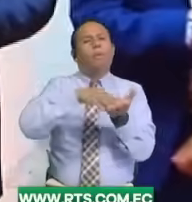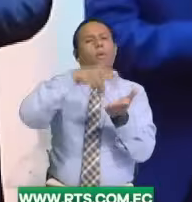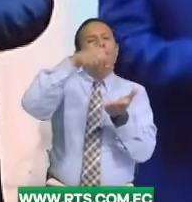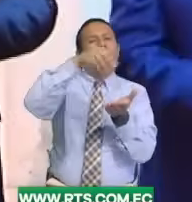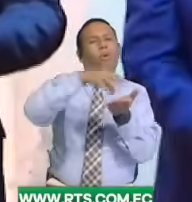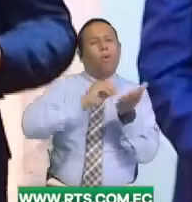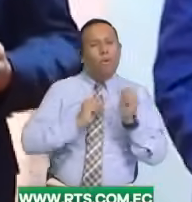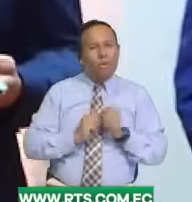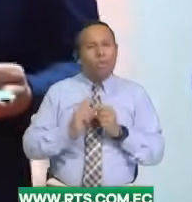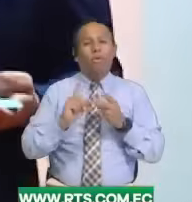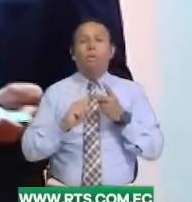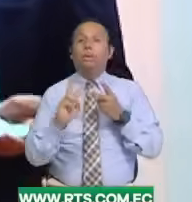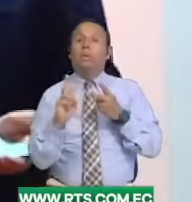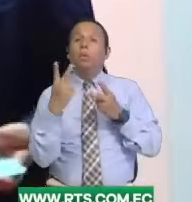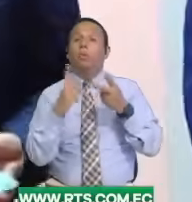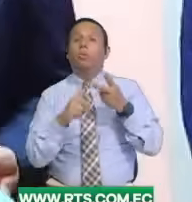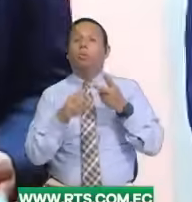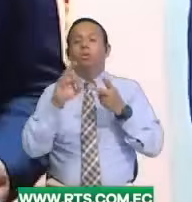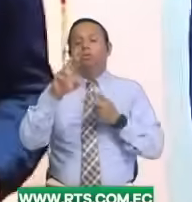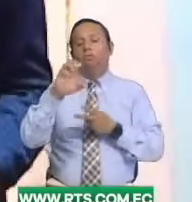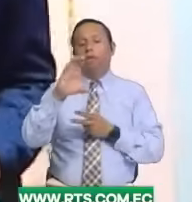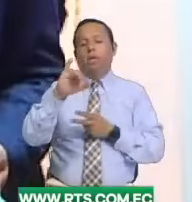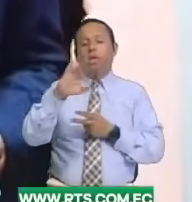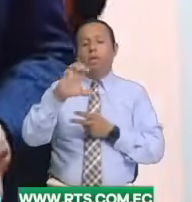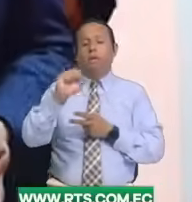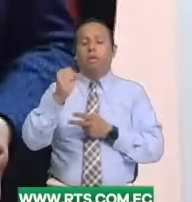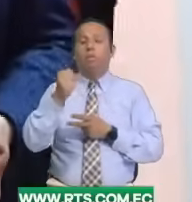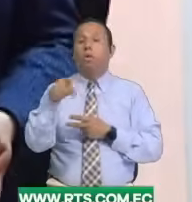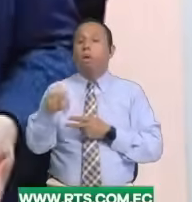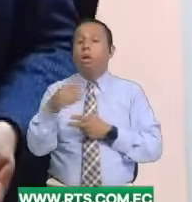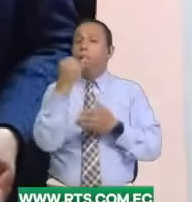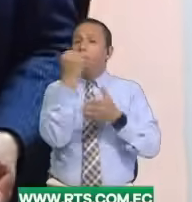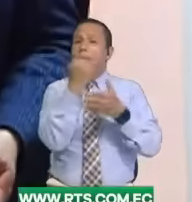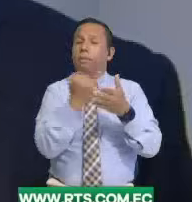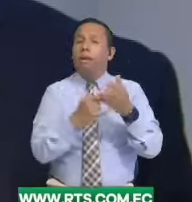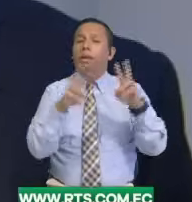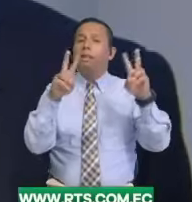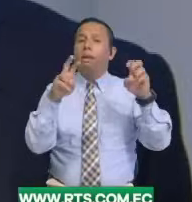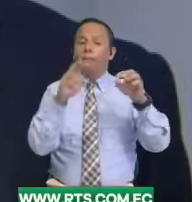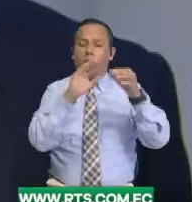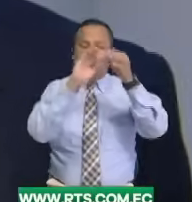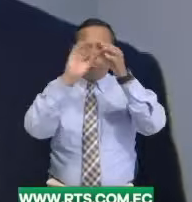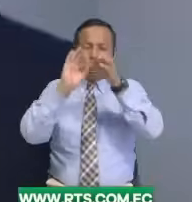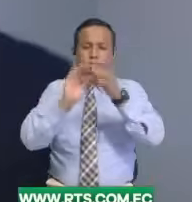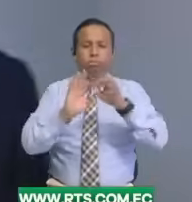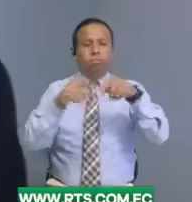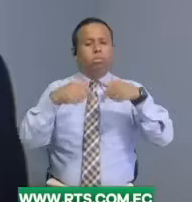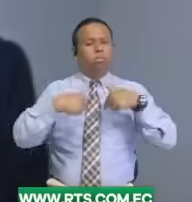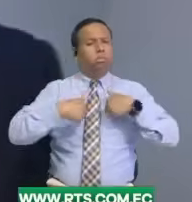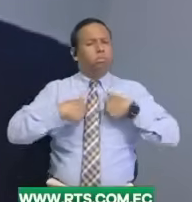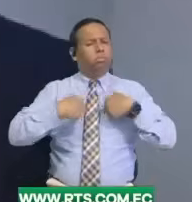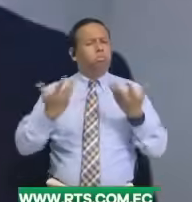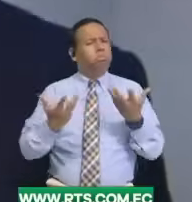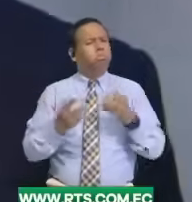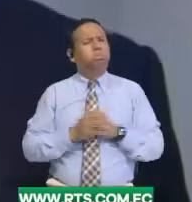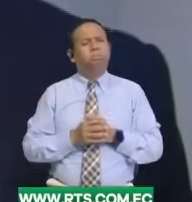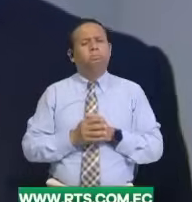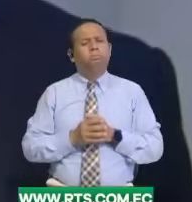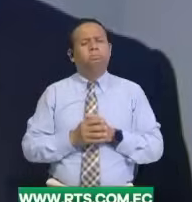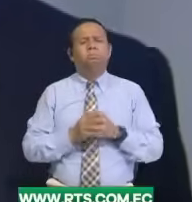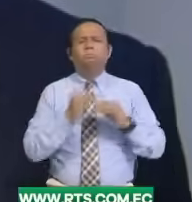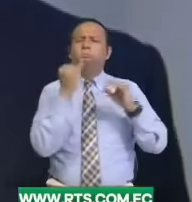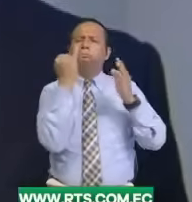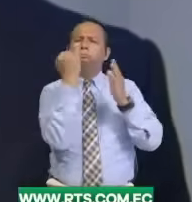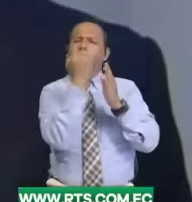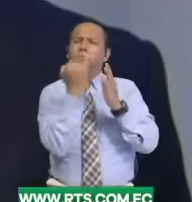en el segundo lugar Francisco Velázquez Zambrano, con su pintura Cambalaches. Bueno, la obra titula